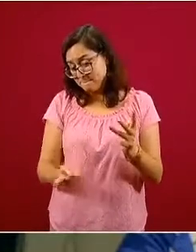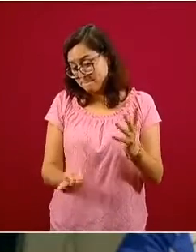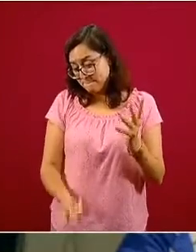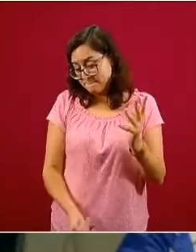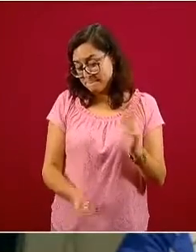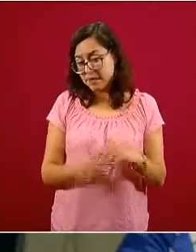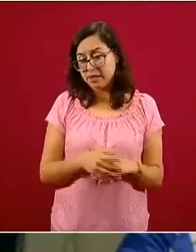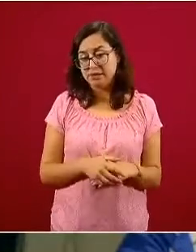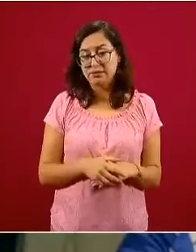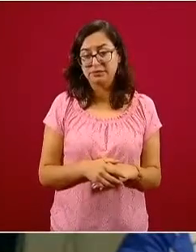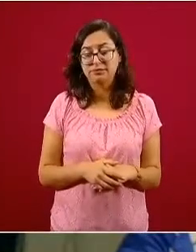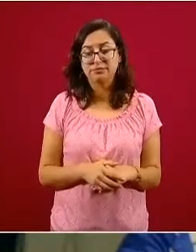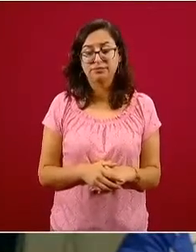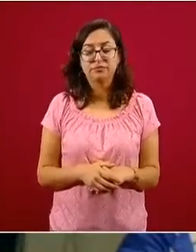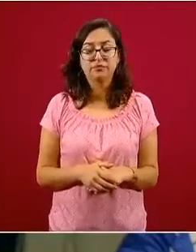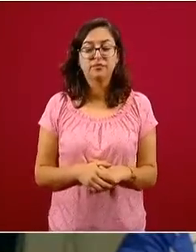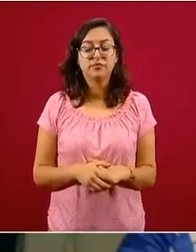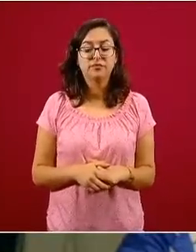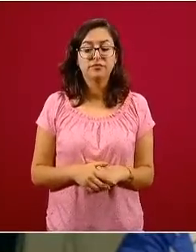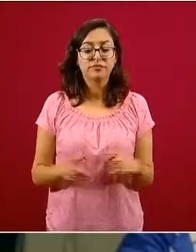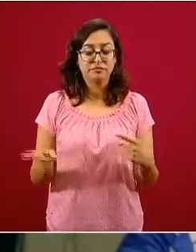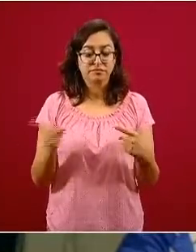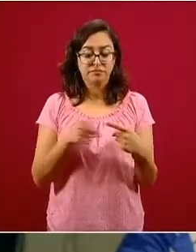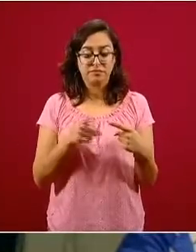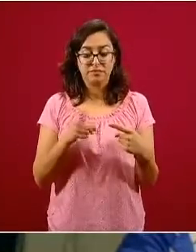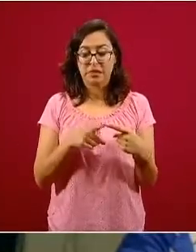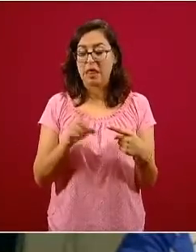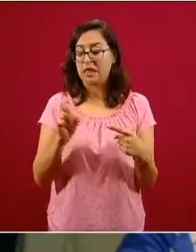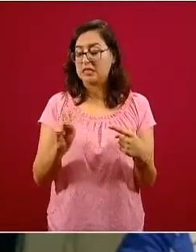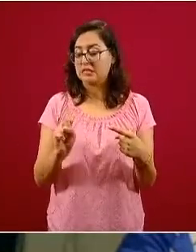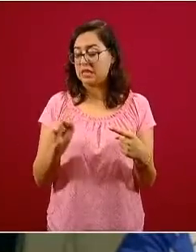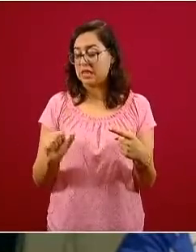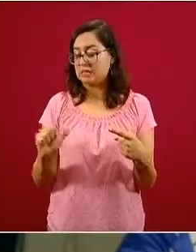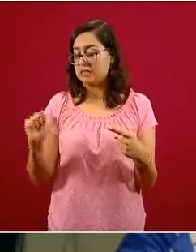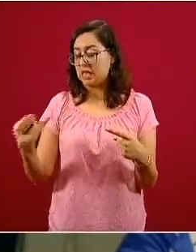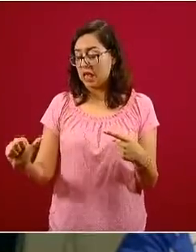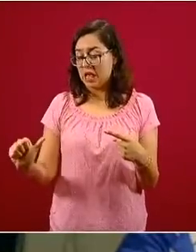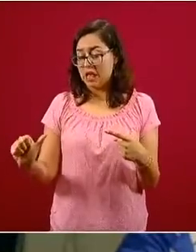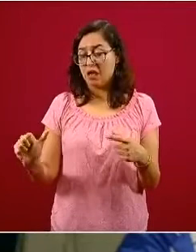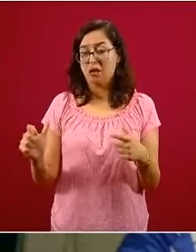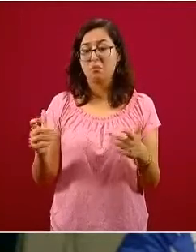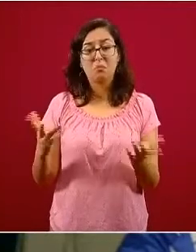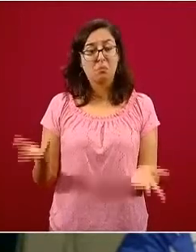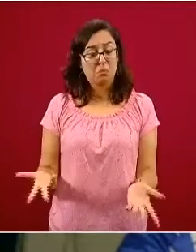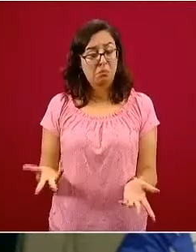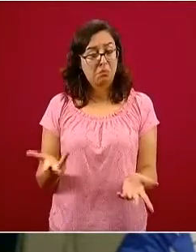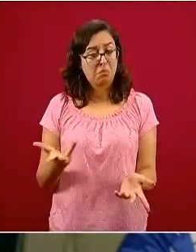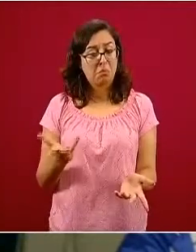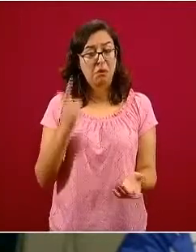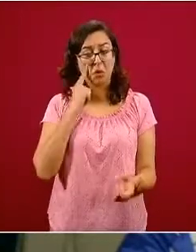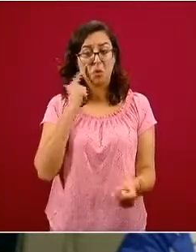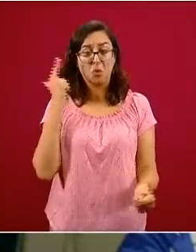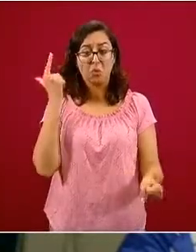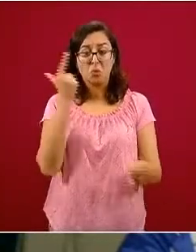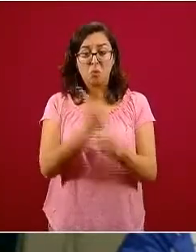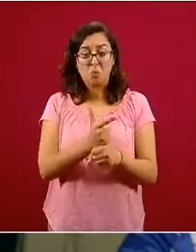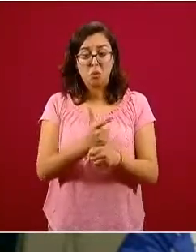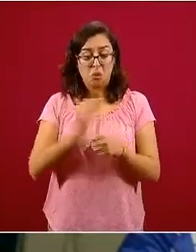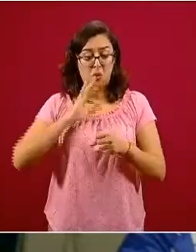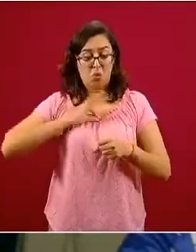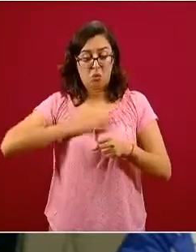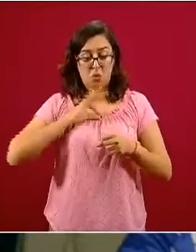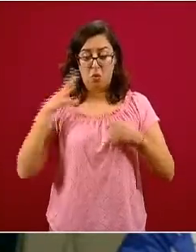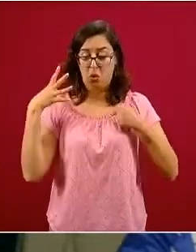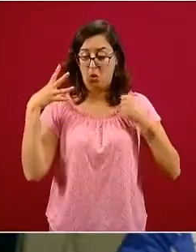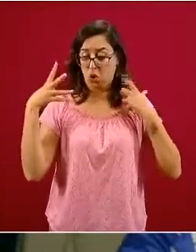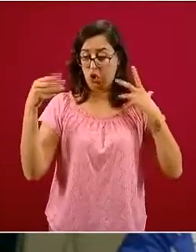siguientes. ¿Ha documentado la Secretaría de Salud una correlación entre los altos índices de